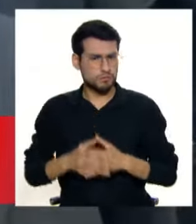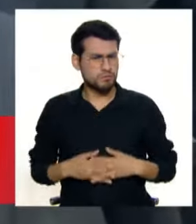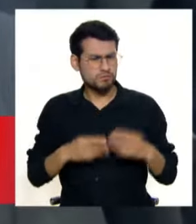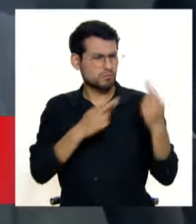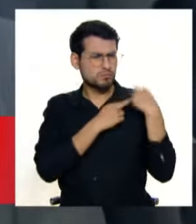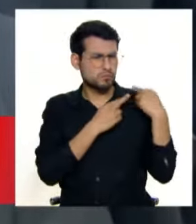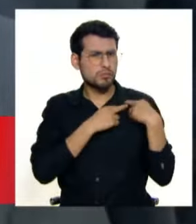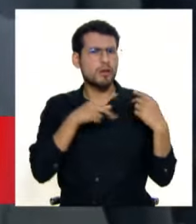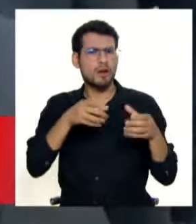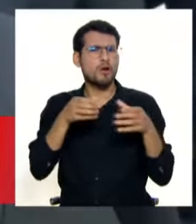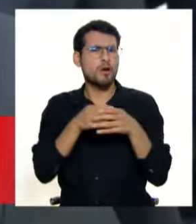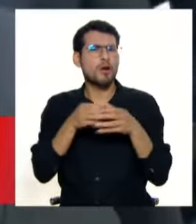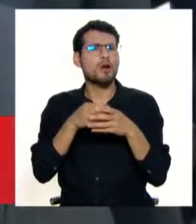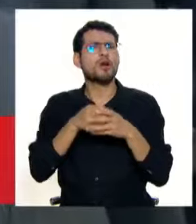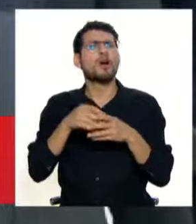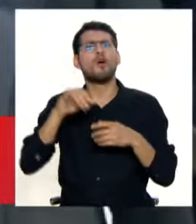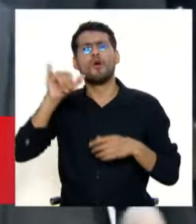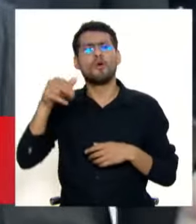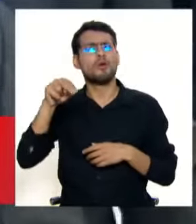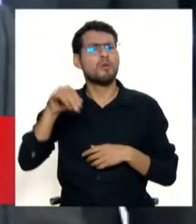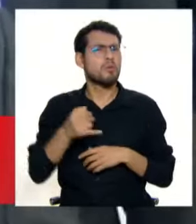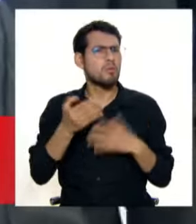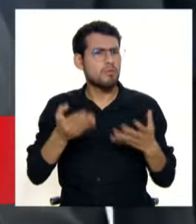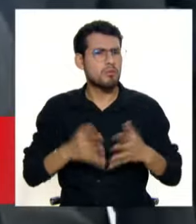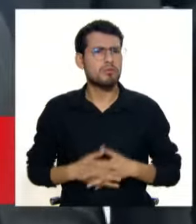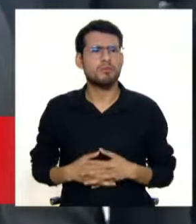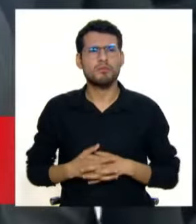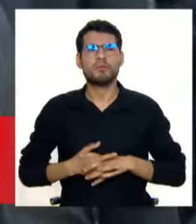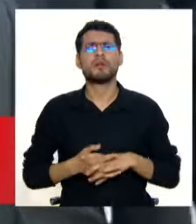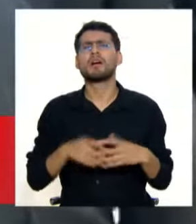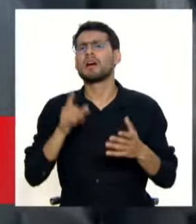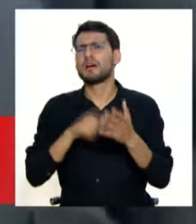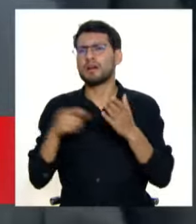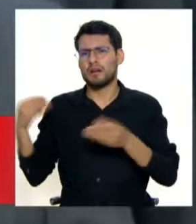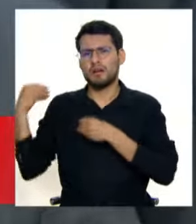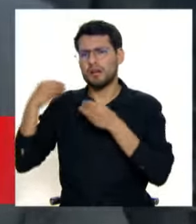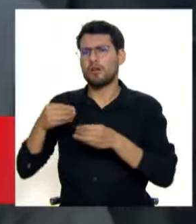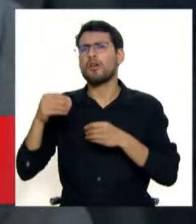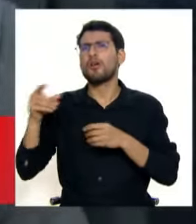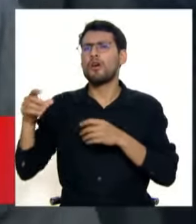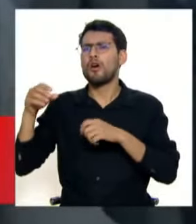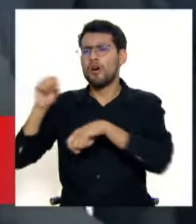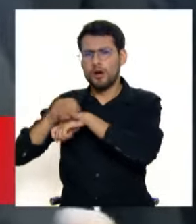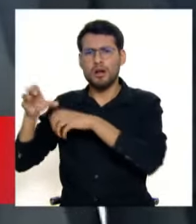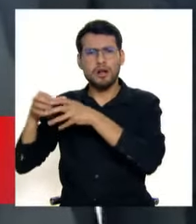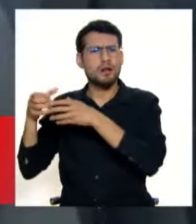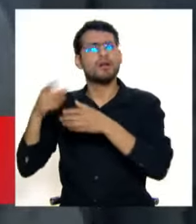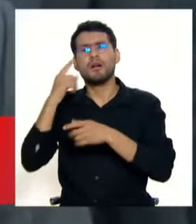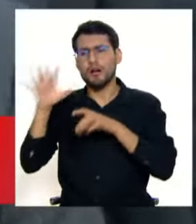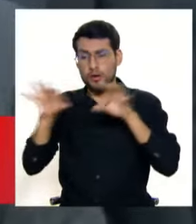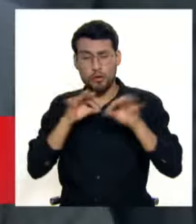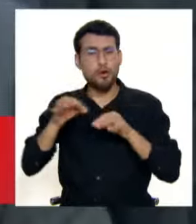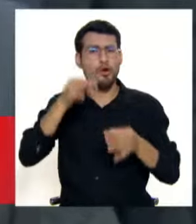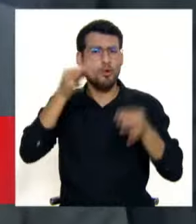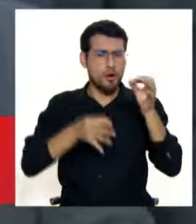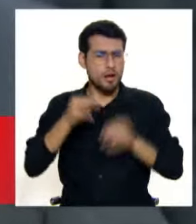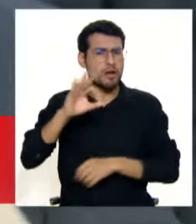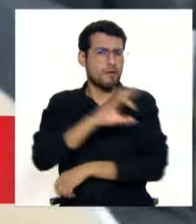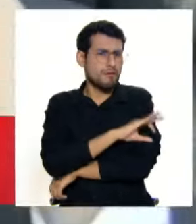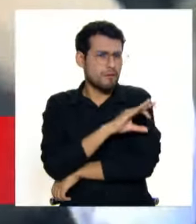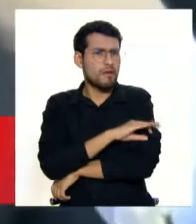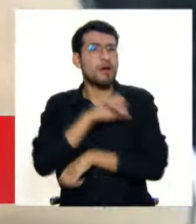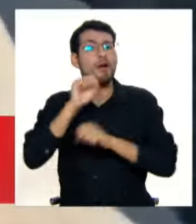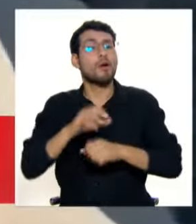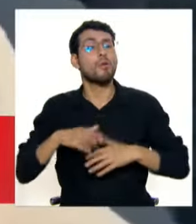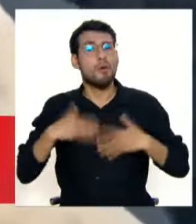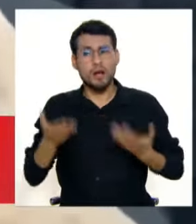el rol de la Junta Nacional de Justicia que hereda la Consejo Nacional de la Magistratura? Seleccionar los jueces y fiscales